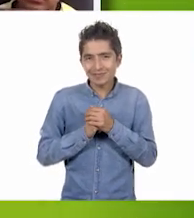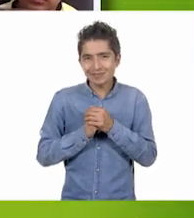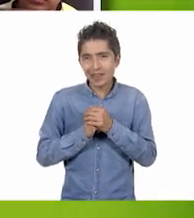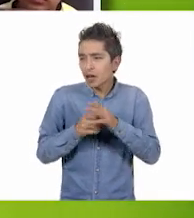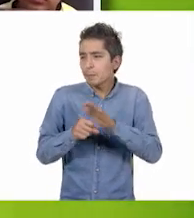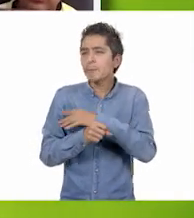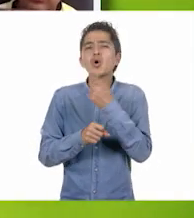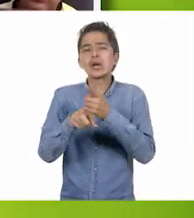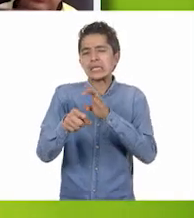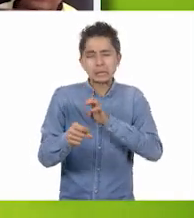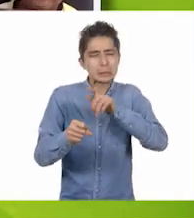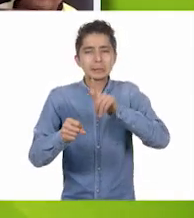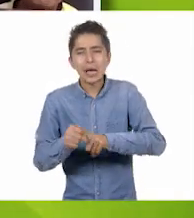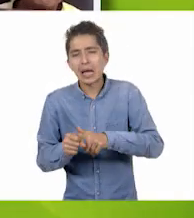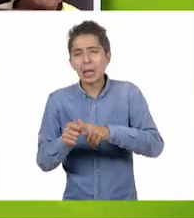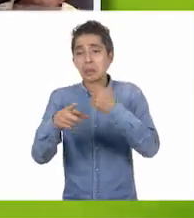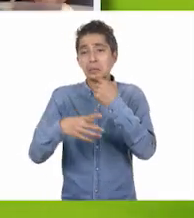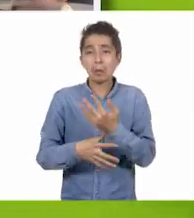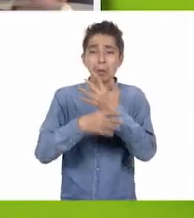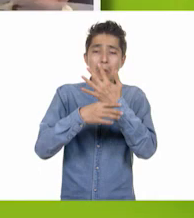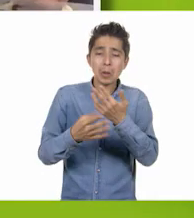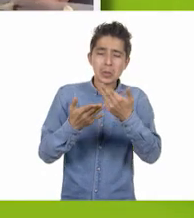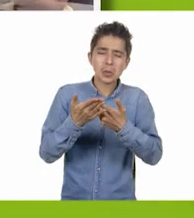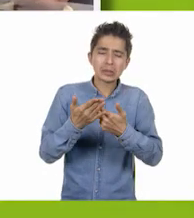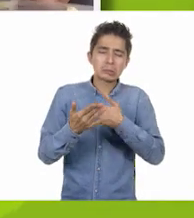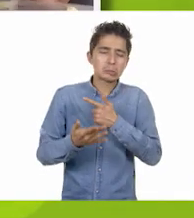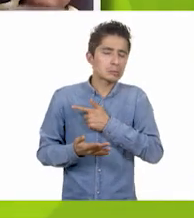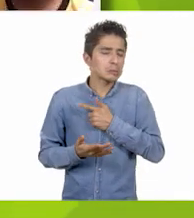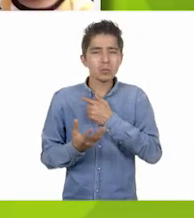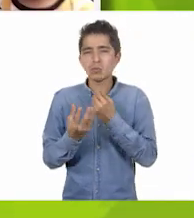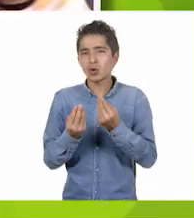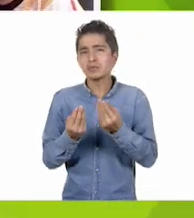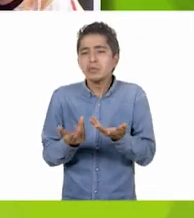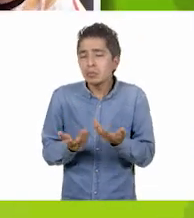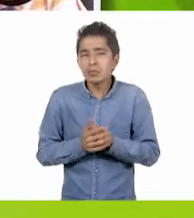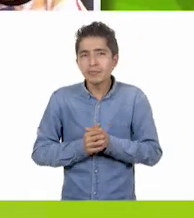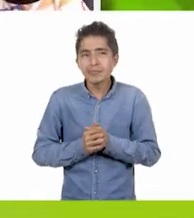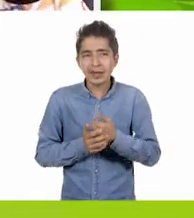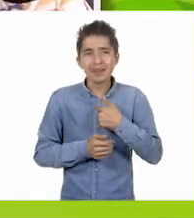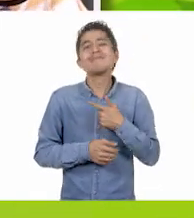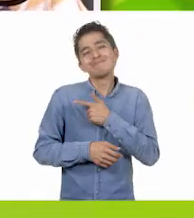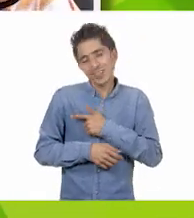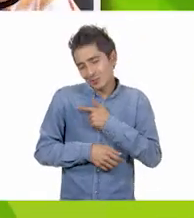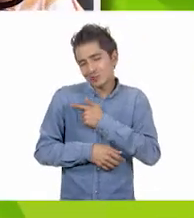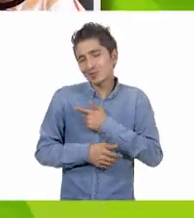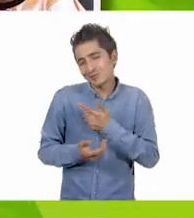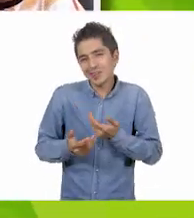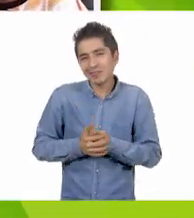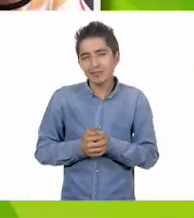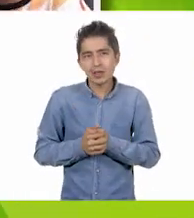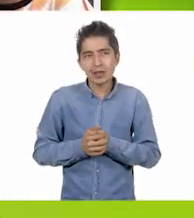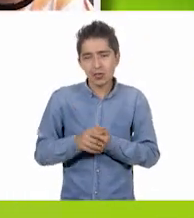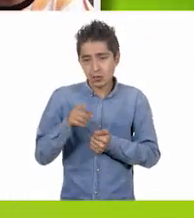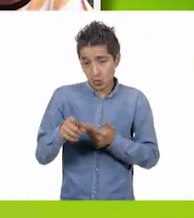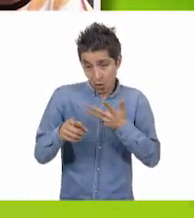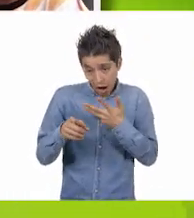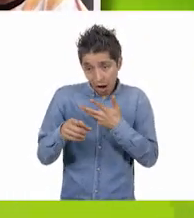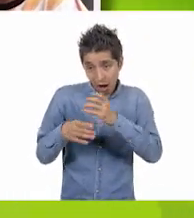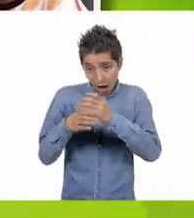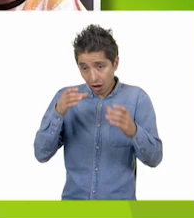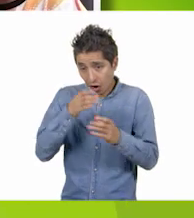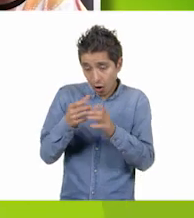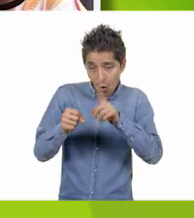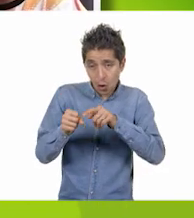¿Por qué se te hace especial que dices, ay, el rosa me gusta mucho? Me gusta. ¿Te gusta? ¿Y tienes cosas color rosa?